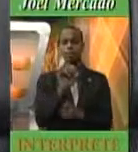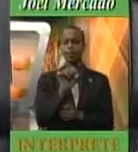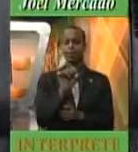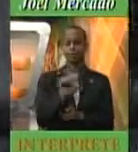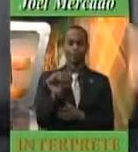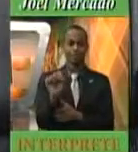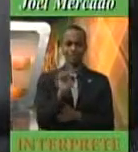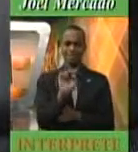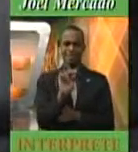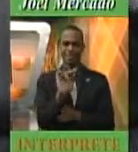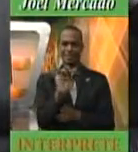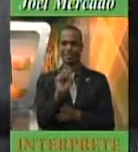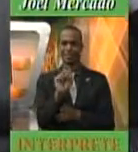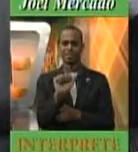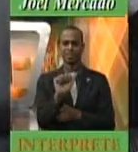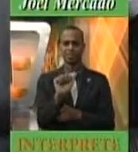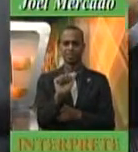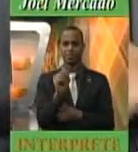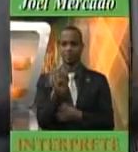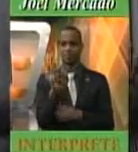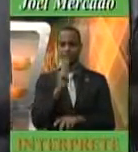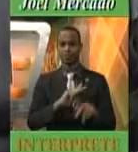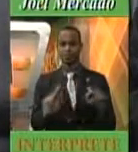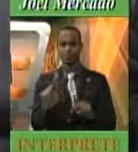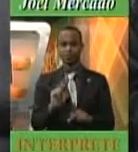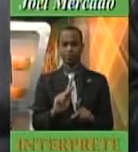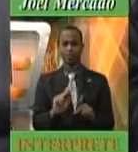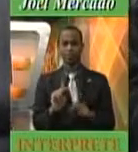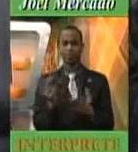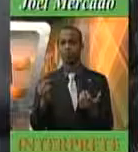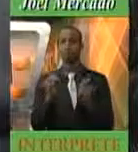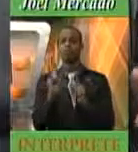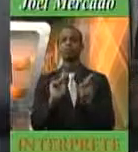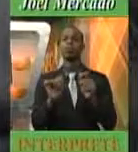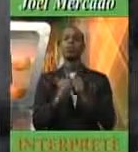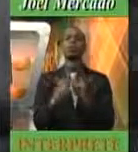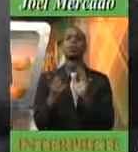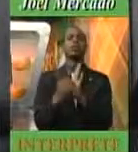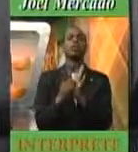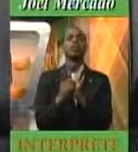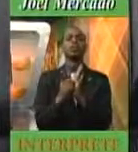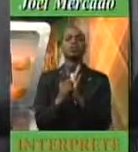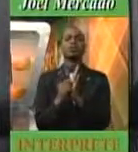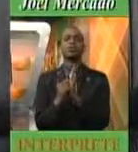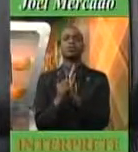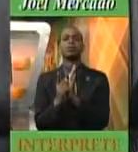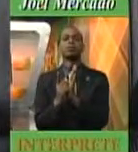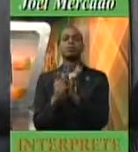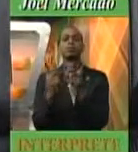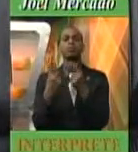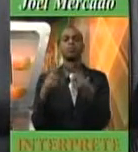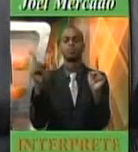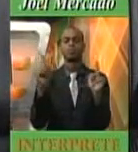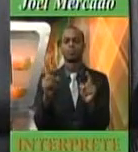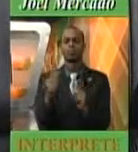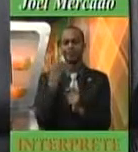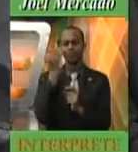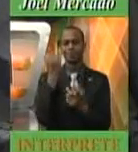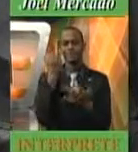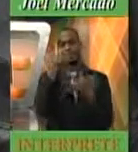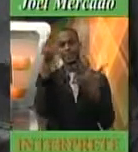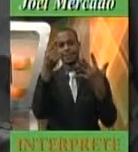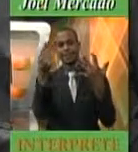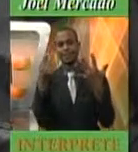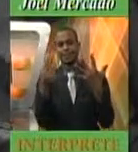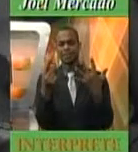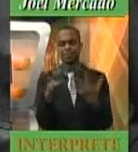SENASA de la cantidad de personas con discapacidad que hemos logrado ingresar. ¿Cuántos nos faltarían por,